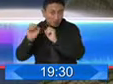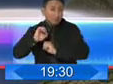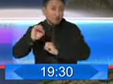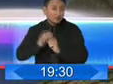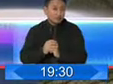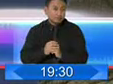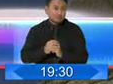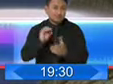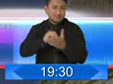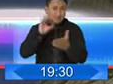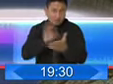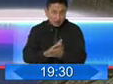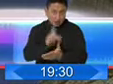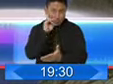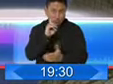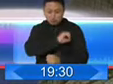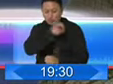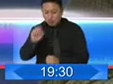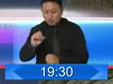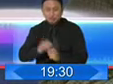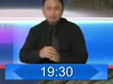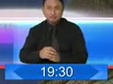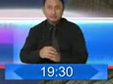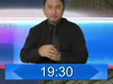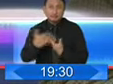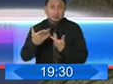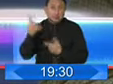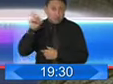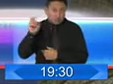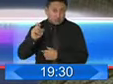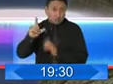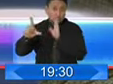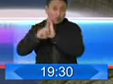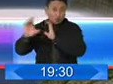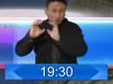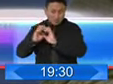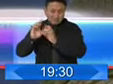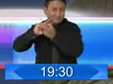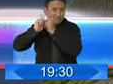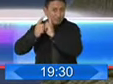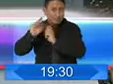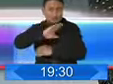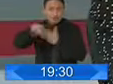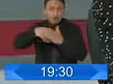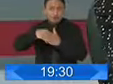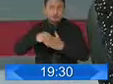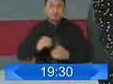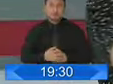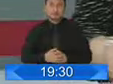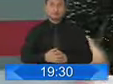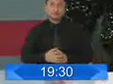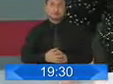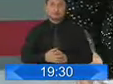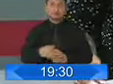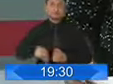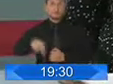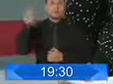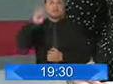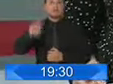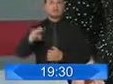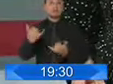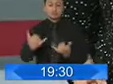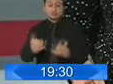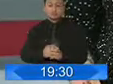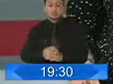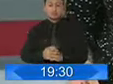ponerla en práctica o definitivamente, si es que es necesario, la ley misma. Y este viernes se llevó a cabo